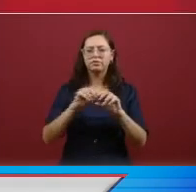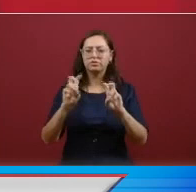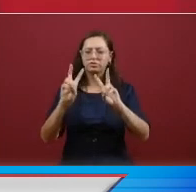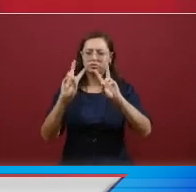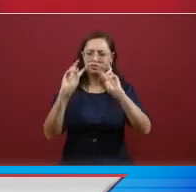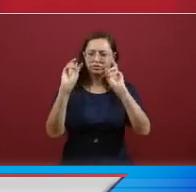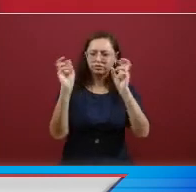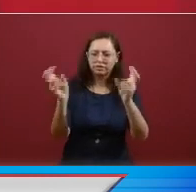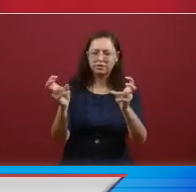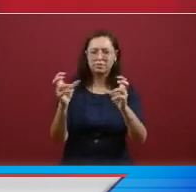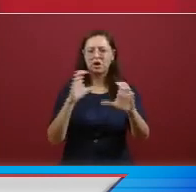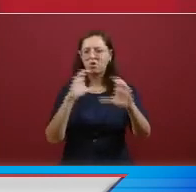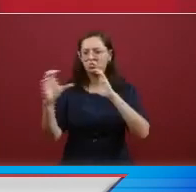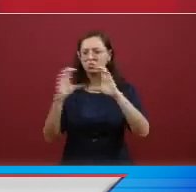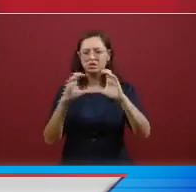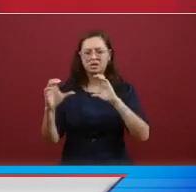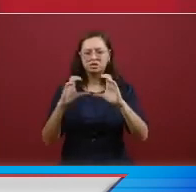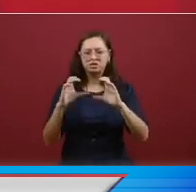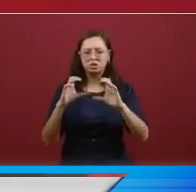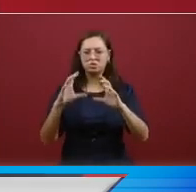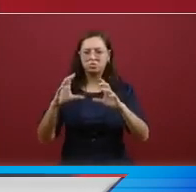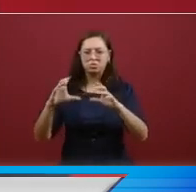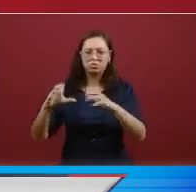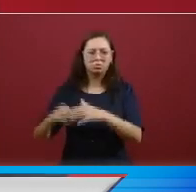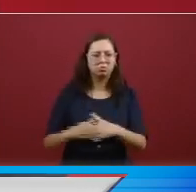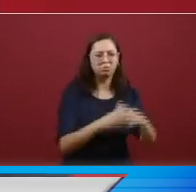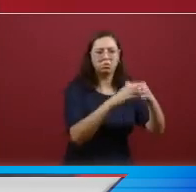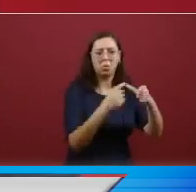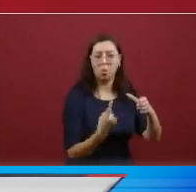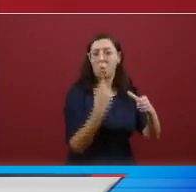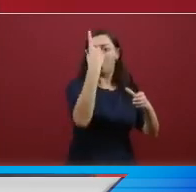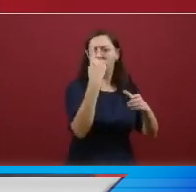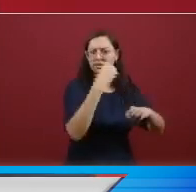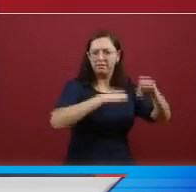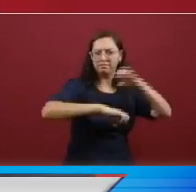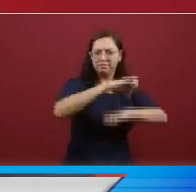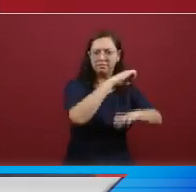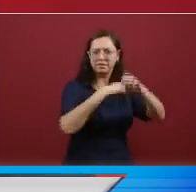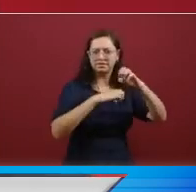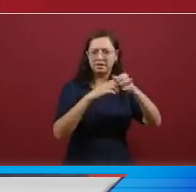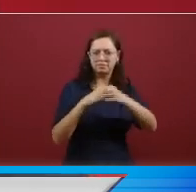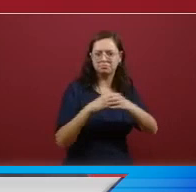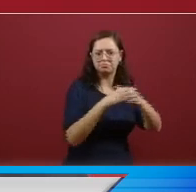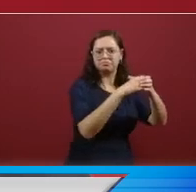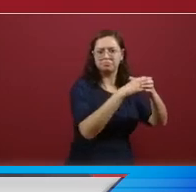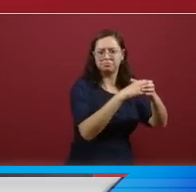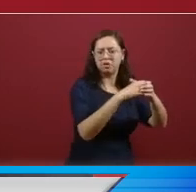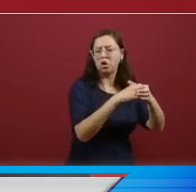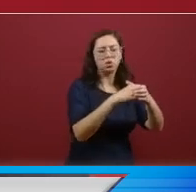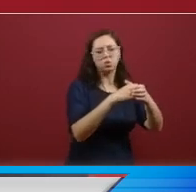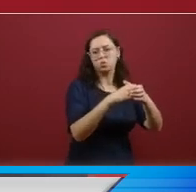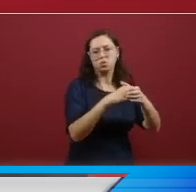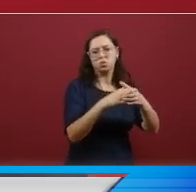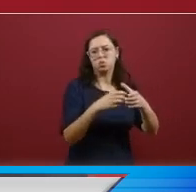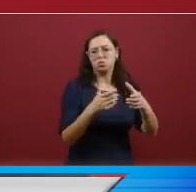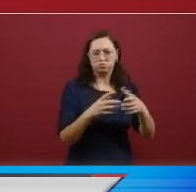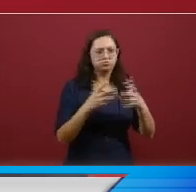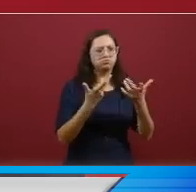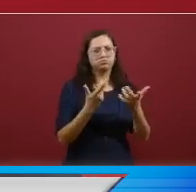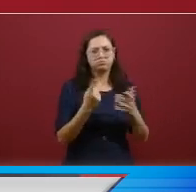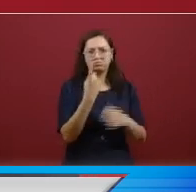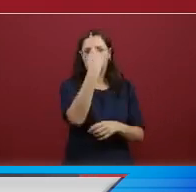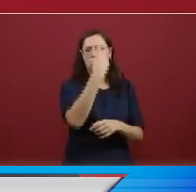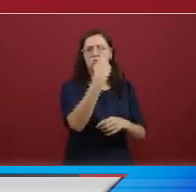el presupuesto de este proyecto. El objetivo del Tren del Sureste es para desarrollar una región abandonada por décadas. La licitación de